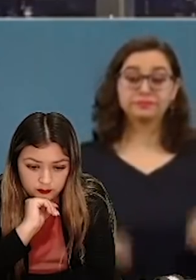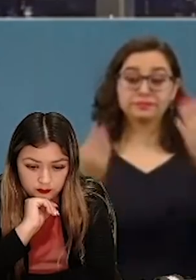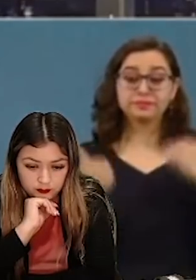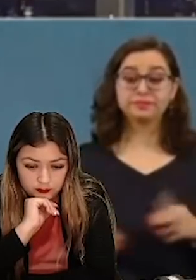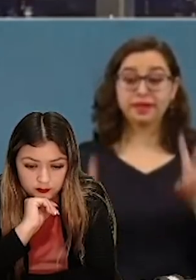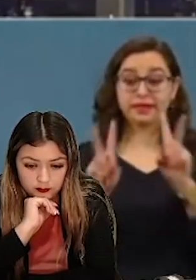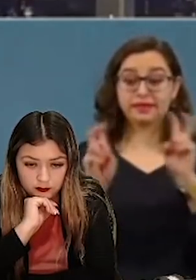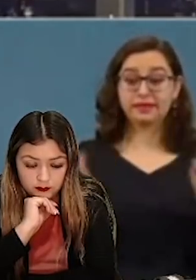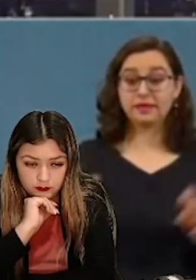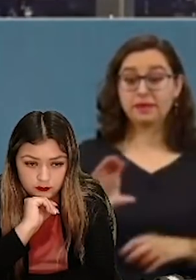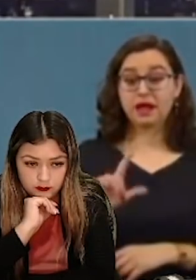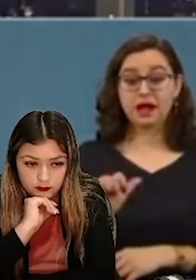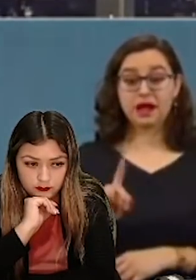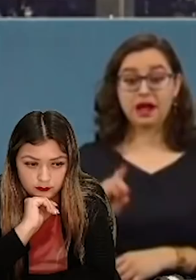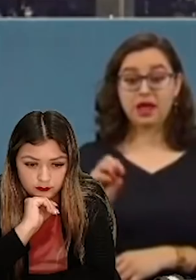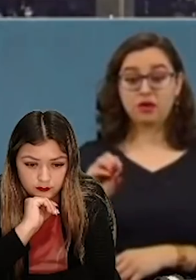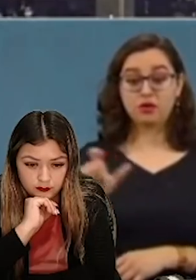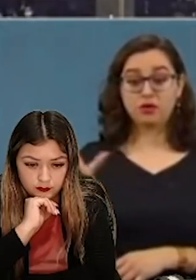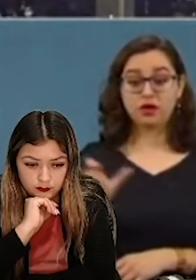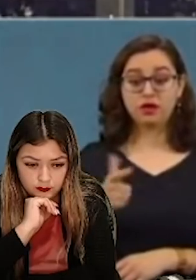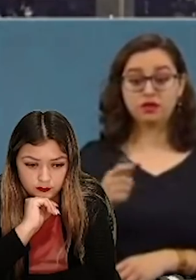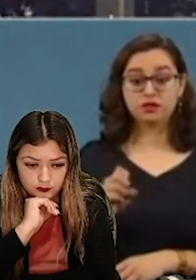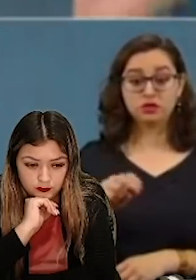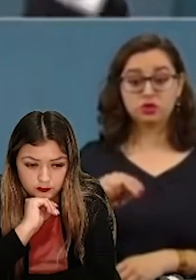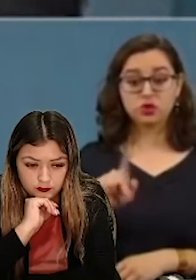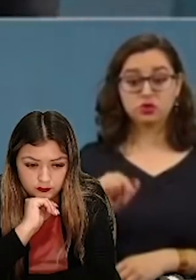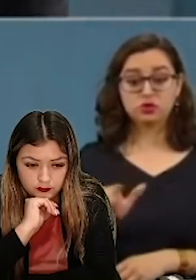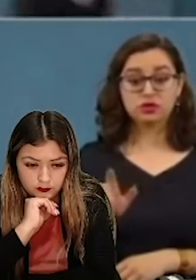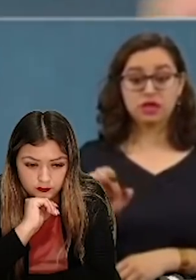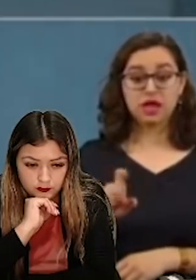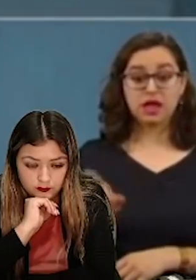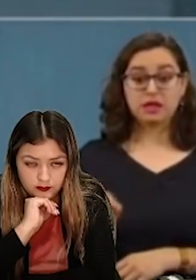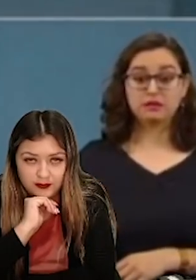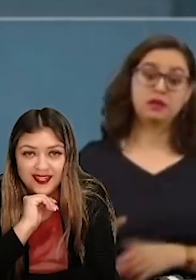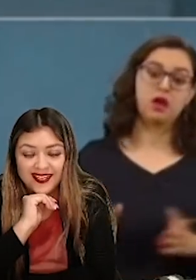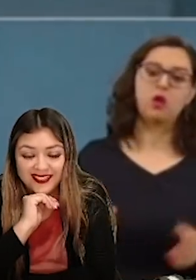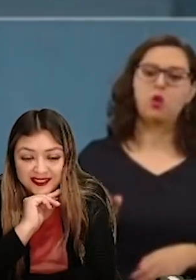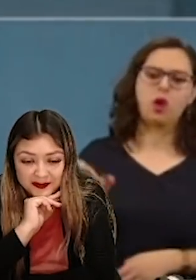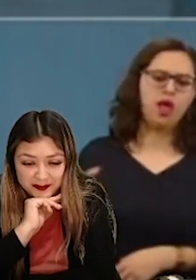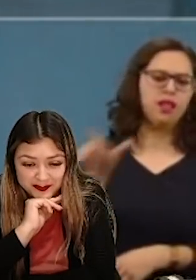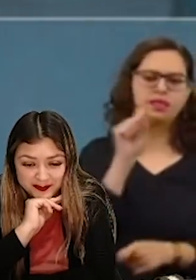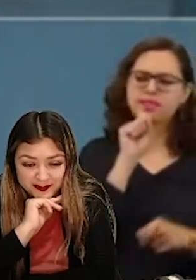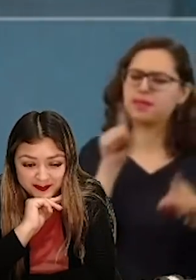González, también paladín de la honestidad.